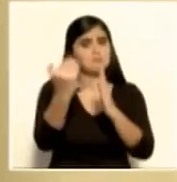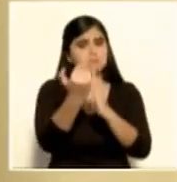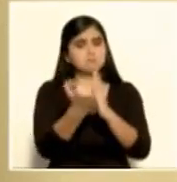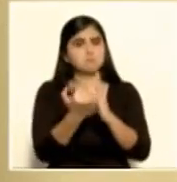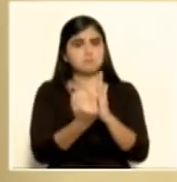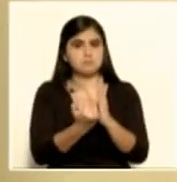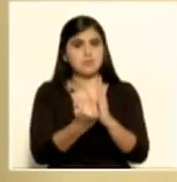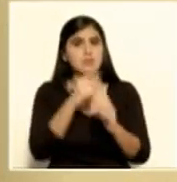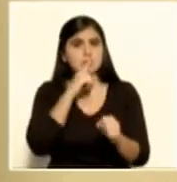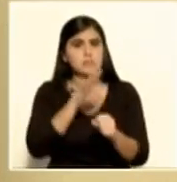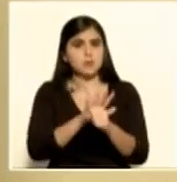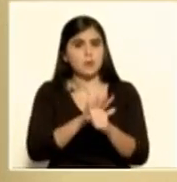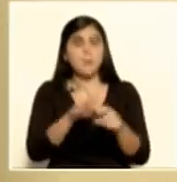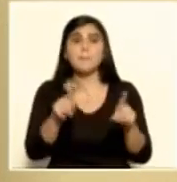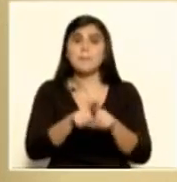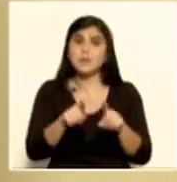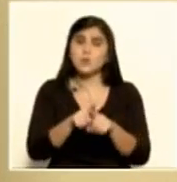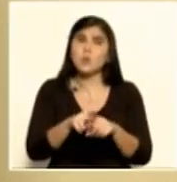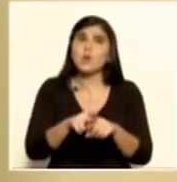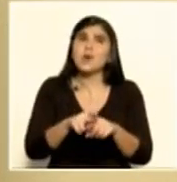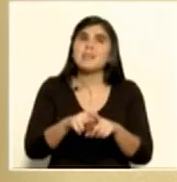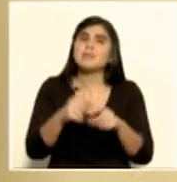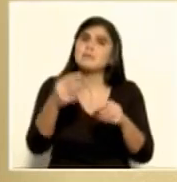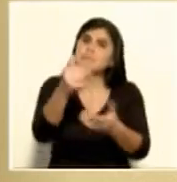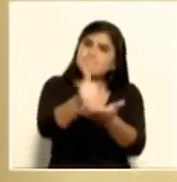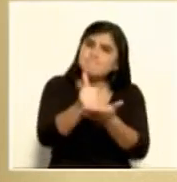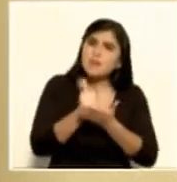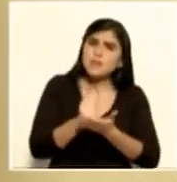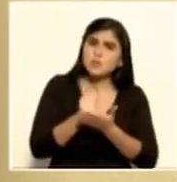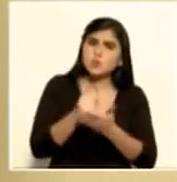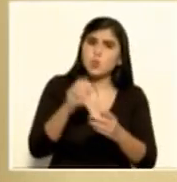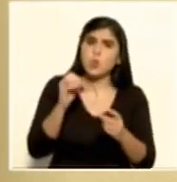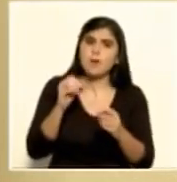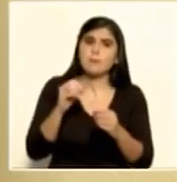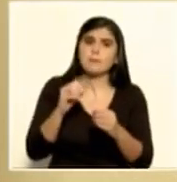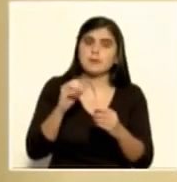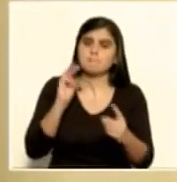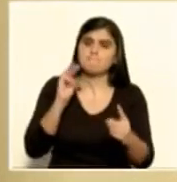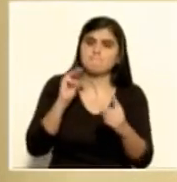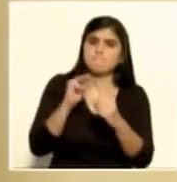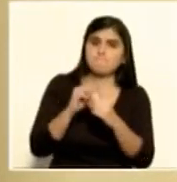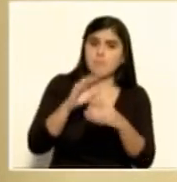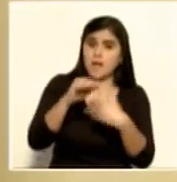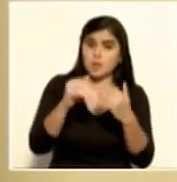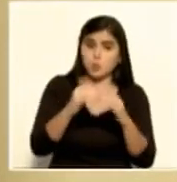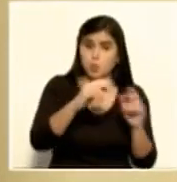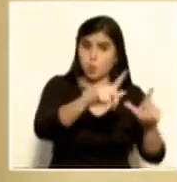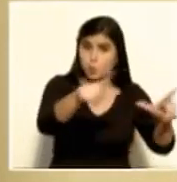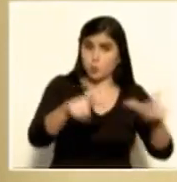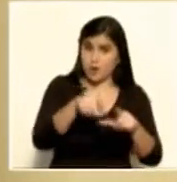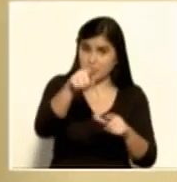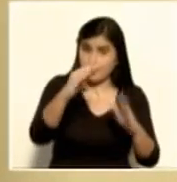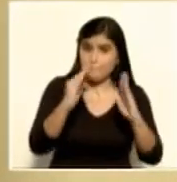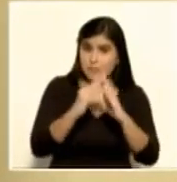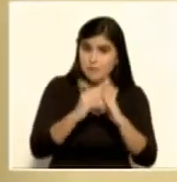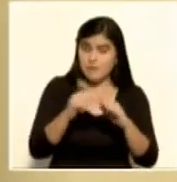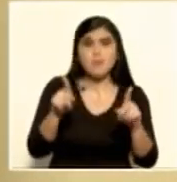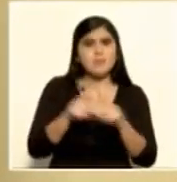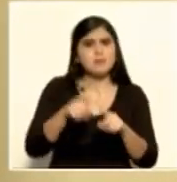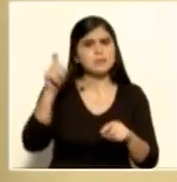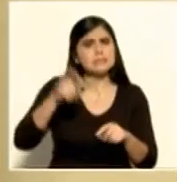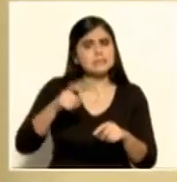que se cumplan, pero también ayúdenos a proyectar eso hacia sus lugares de residencia, donde las personas viven también. Hay una función aquí muy